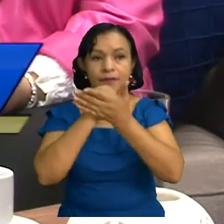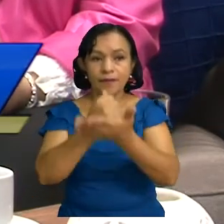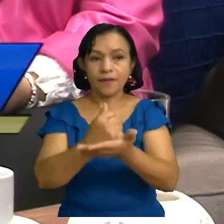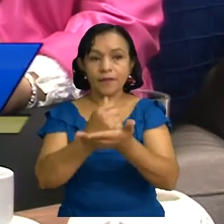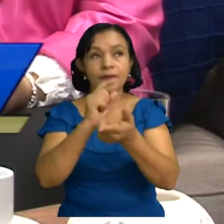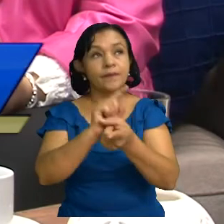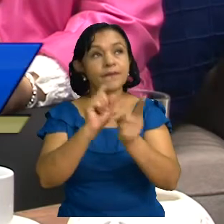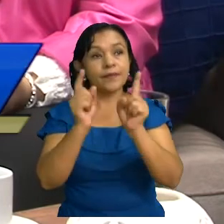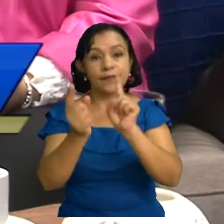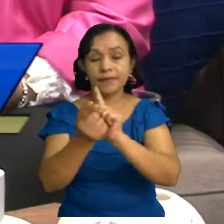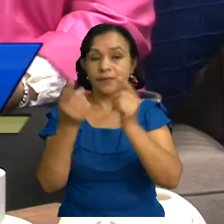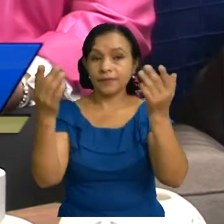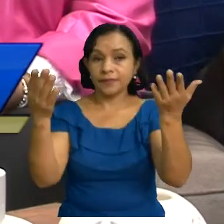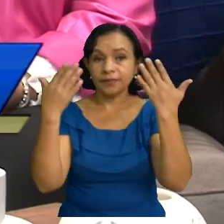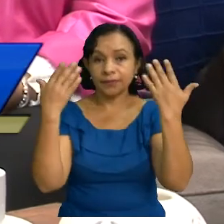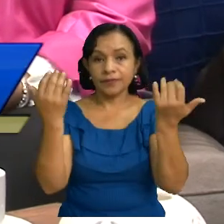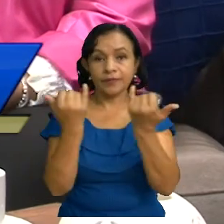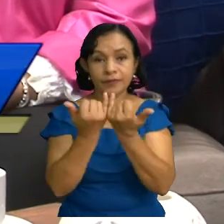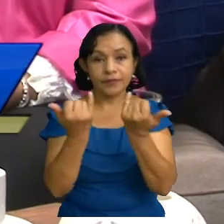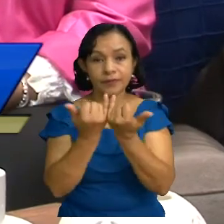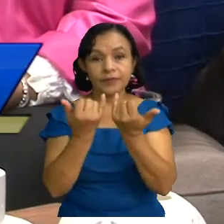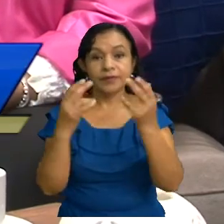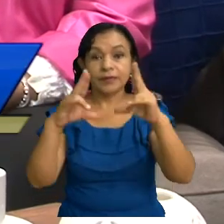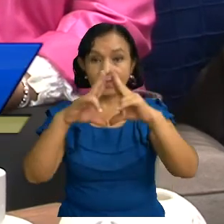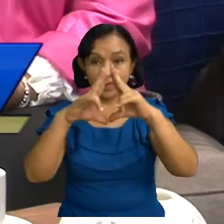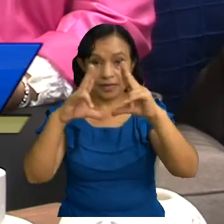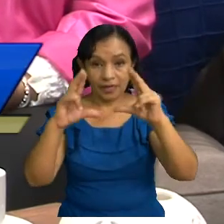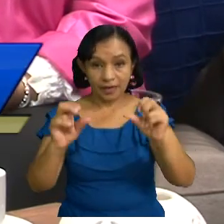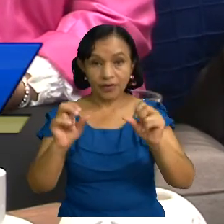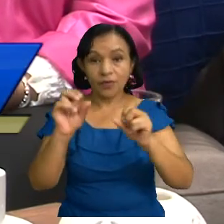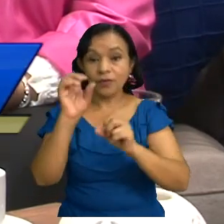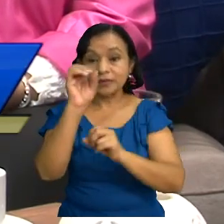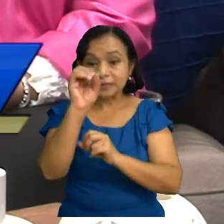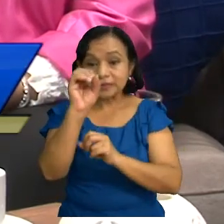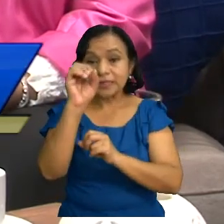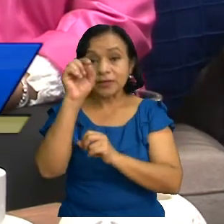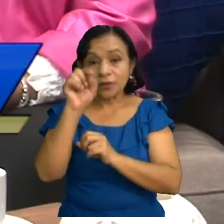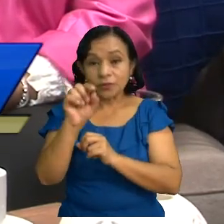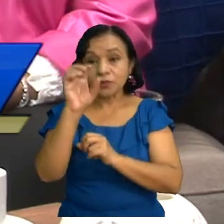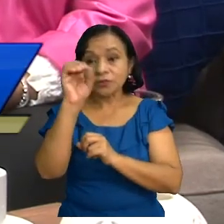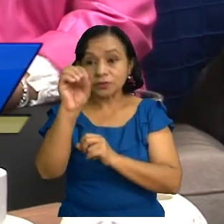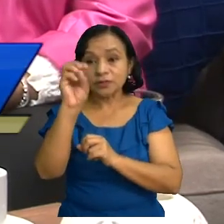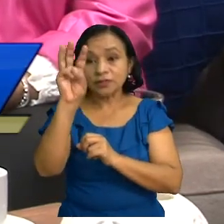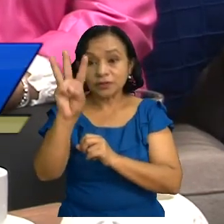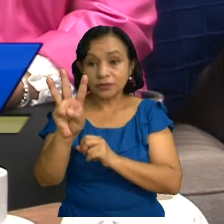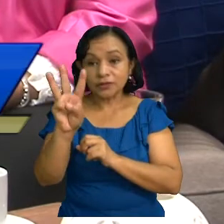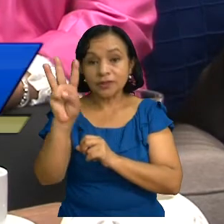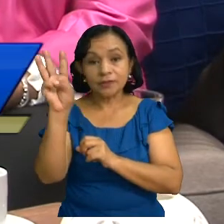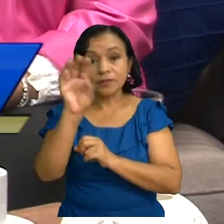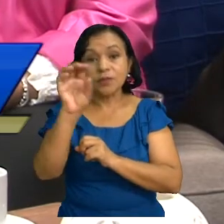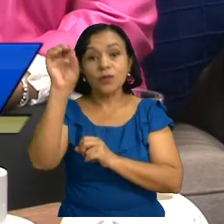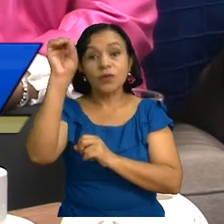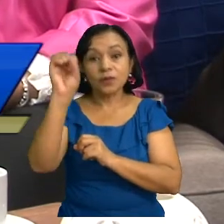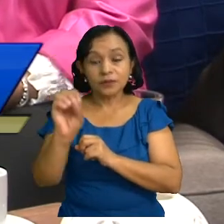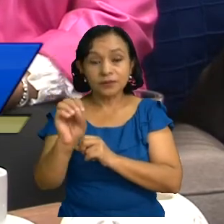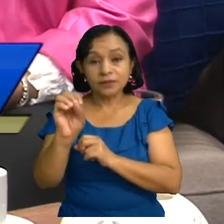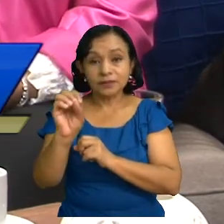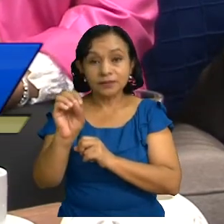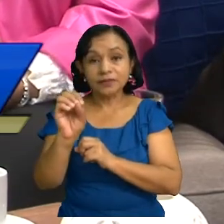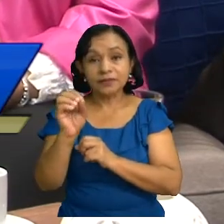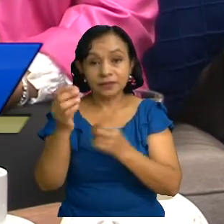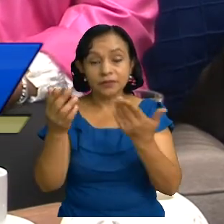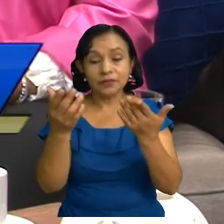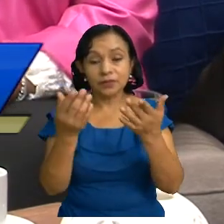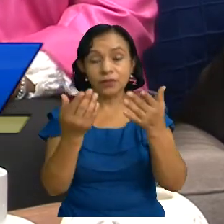climático entonces para que tengamos una idea nicaragua emite el 0.03 por ciento de los gases de efecto